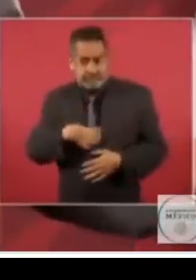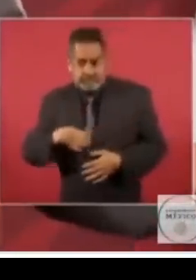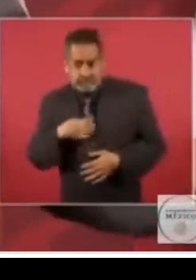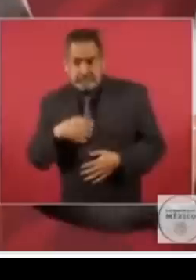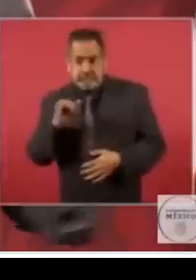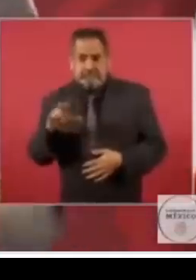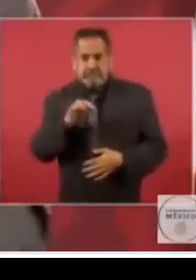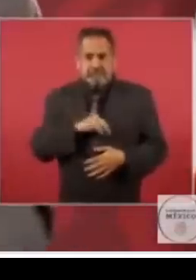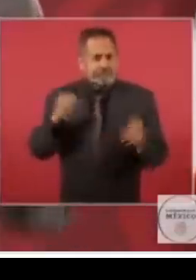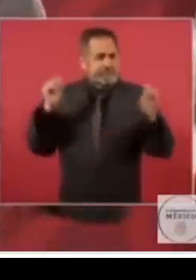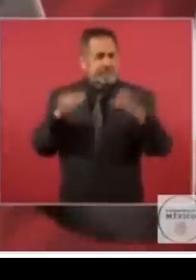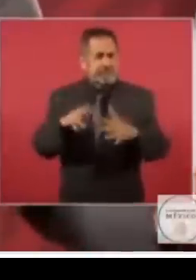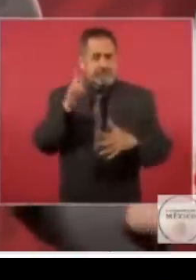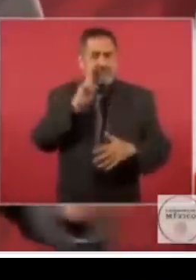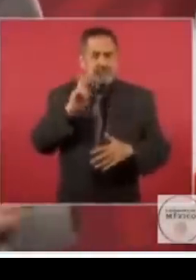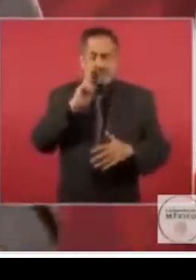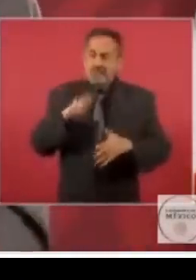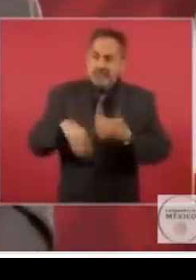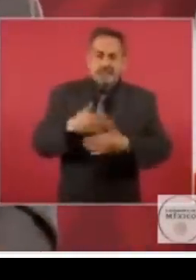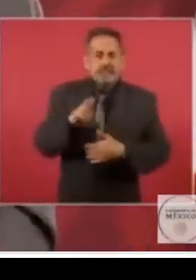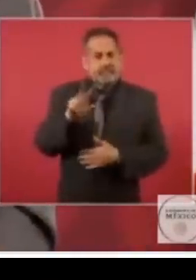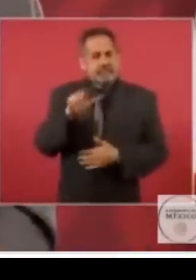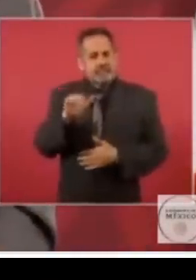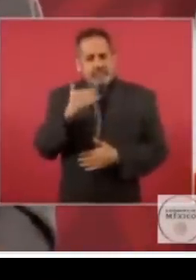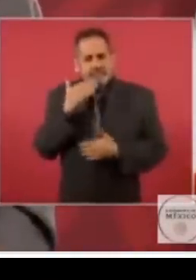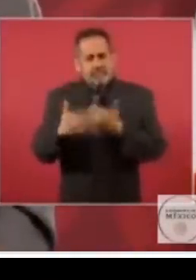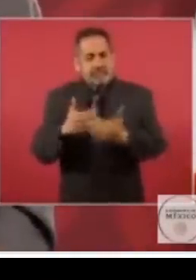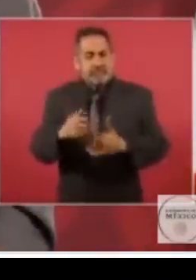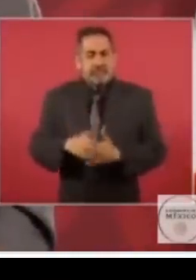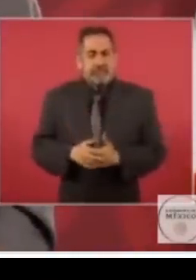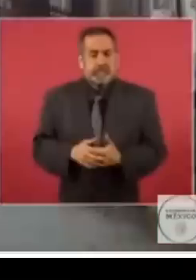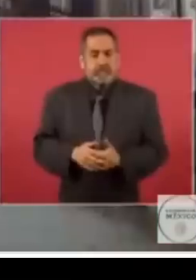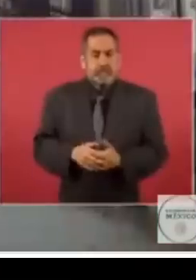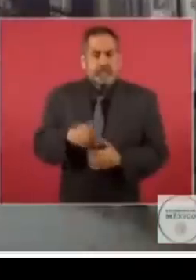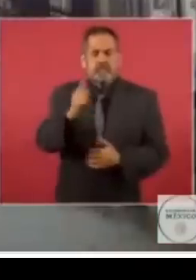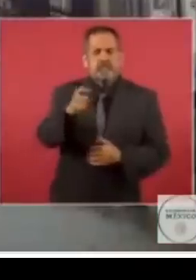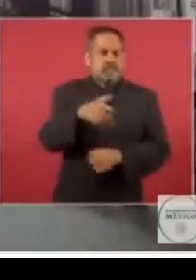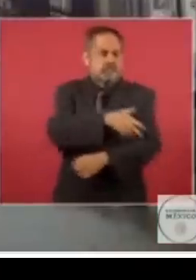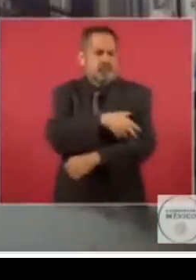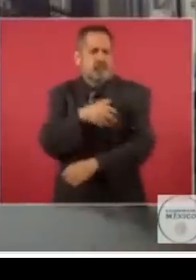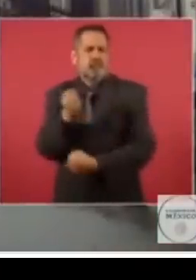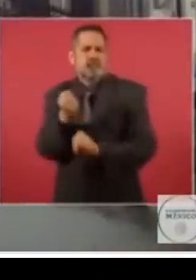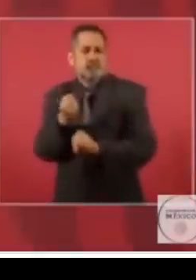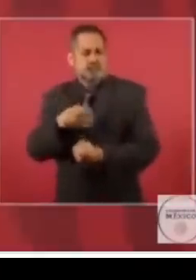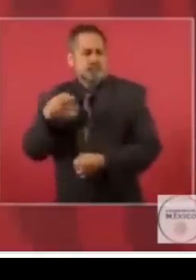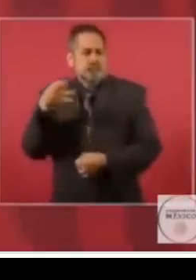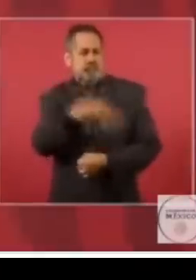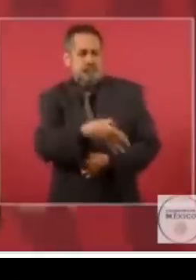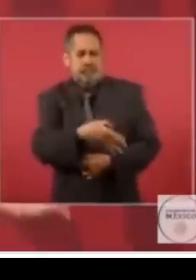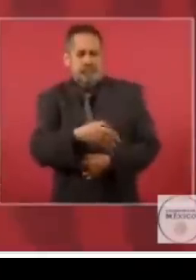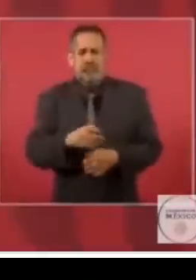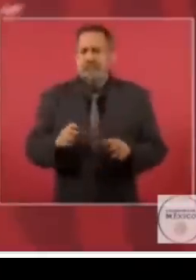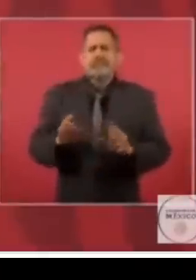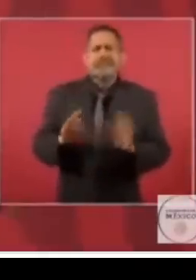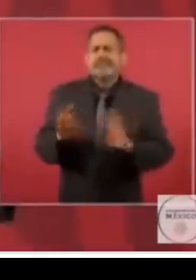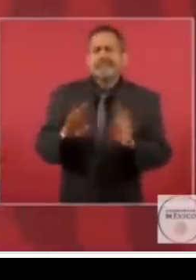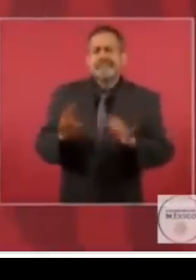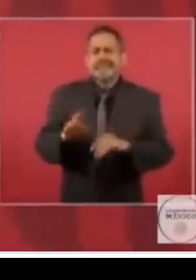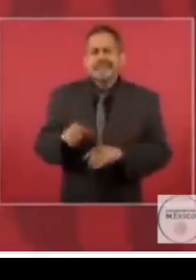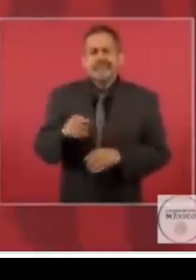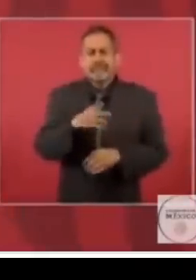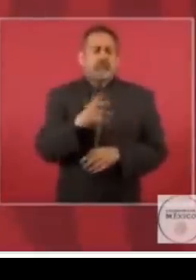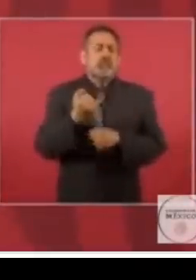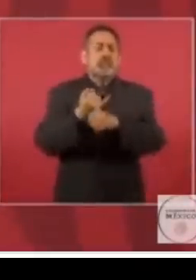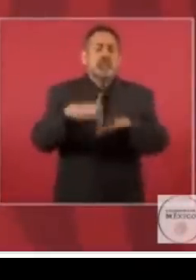O sea si vamos bien es una muestra de músculo presidente no es que íbamos a hacer de todas maneras